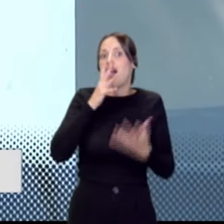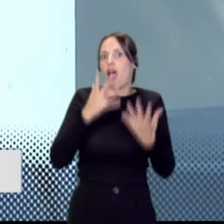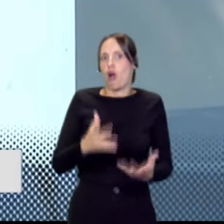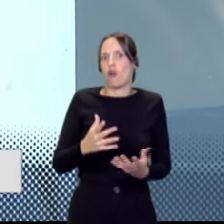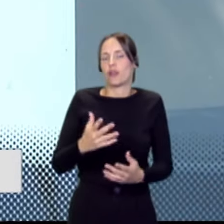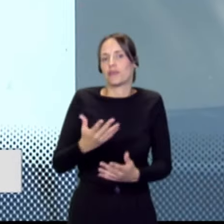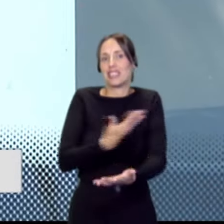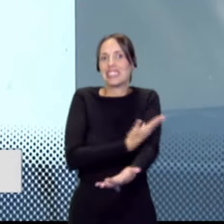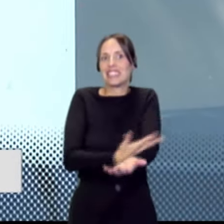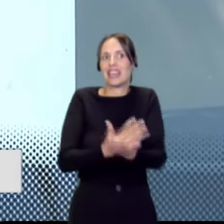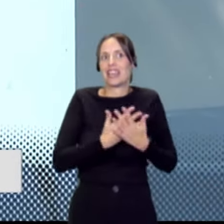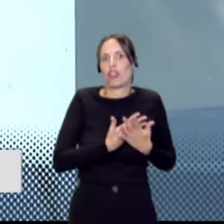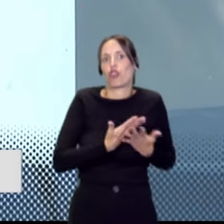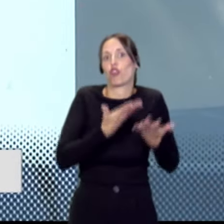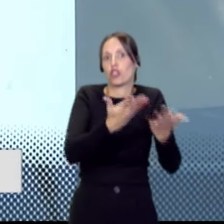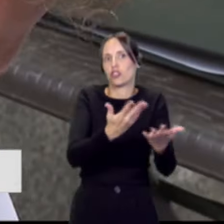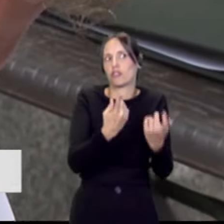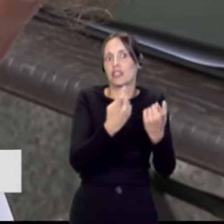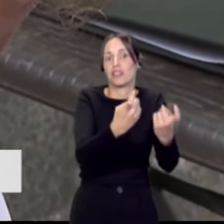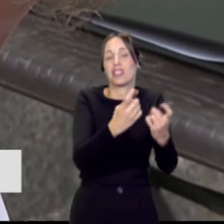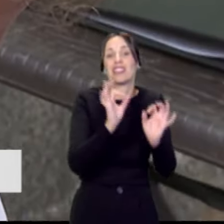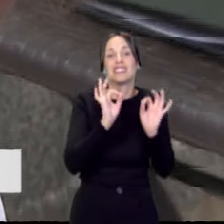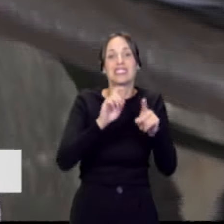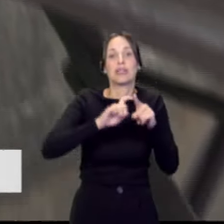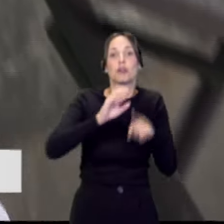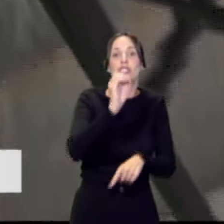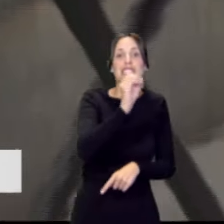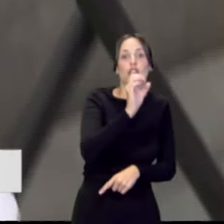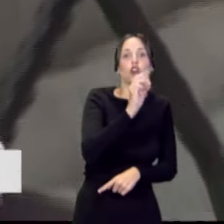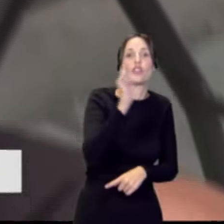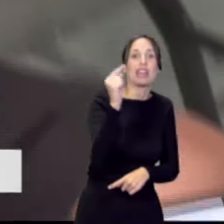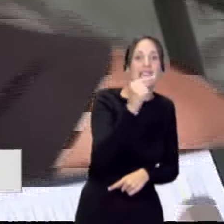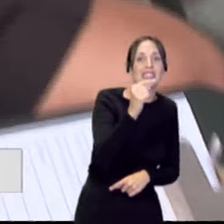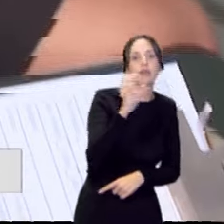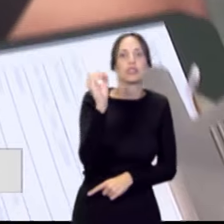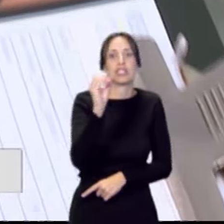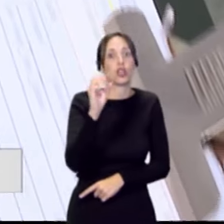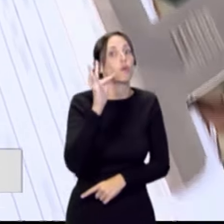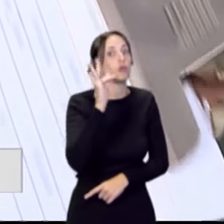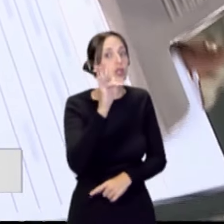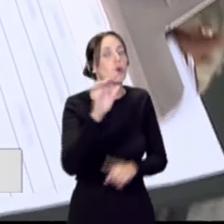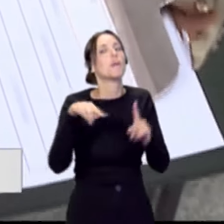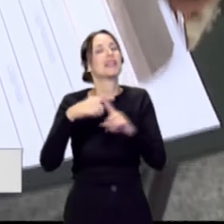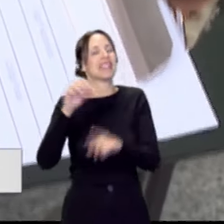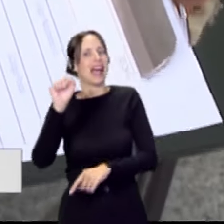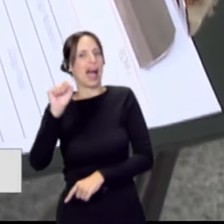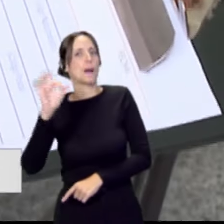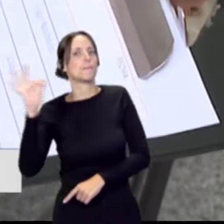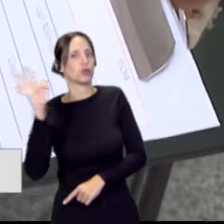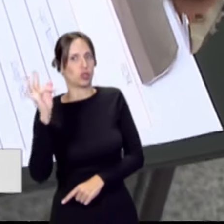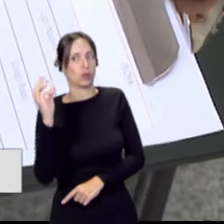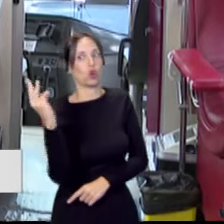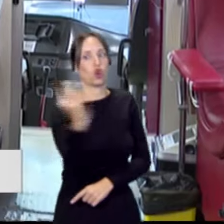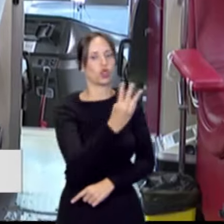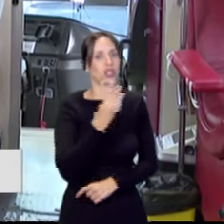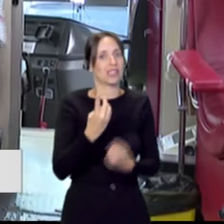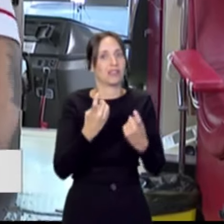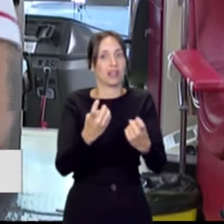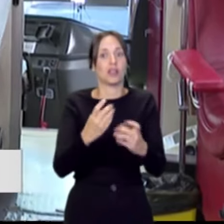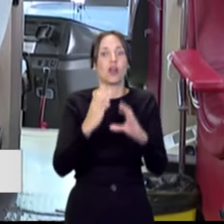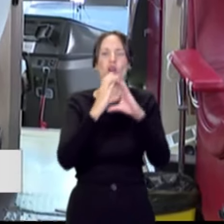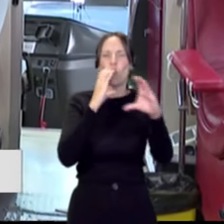importante de donación de sangre, sobre todo de tipo cero negativo y cero positivo. También A positivo. Las unidades móviles facilitan